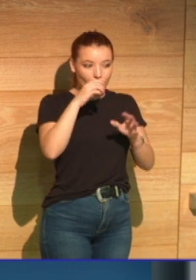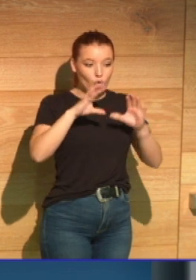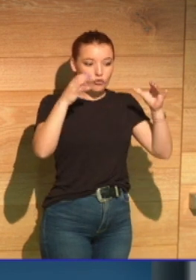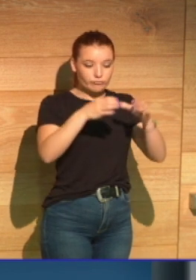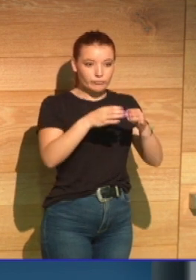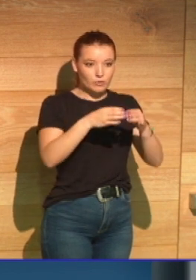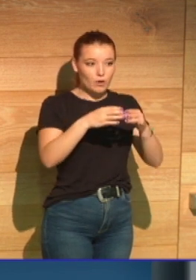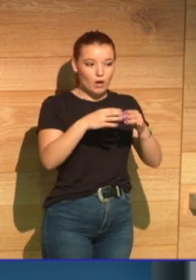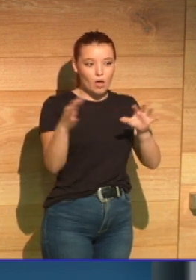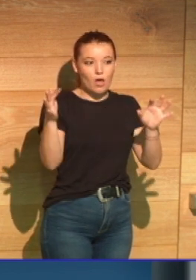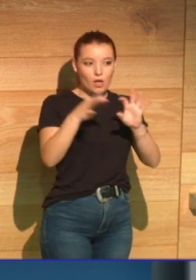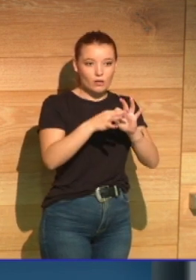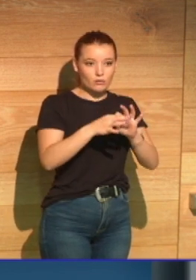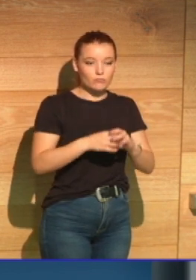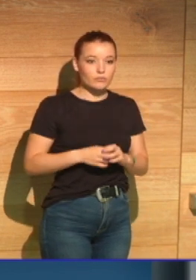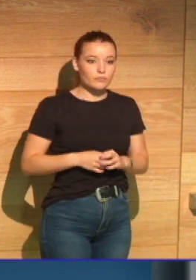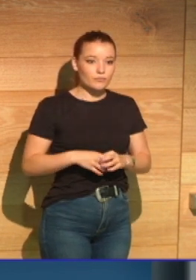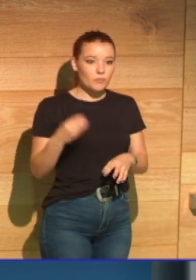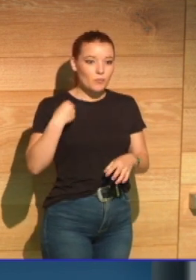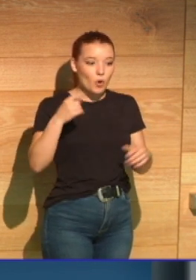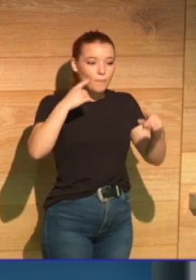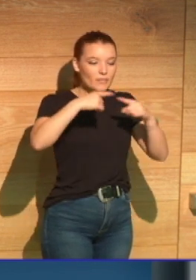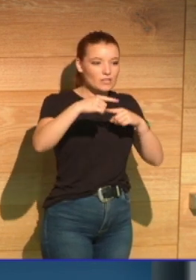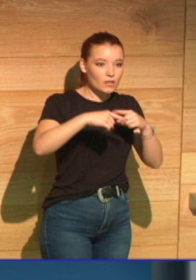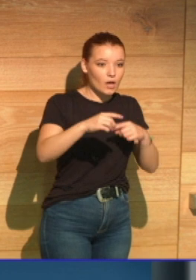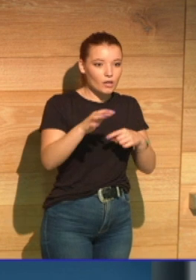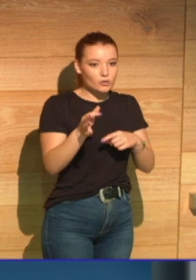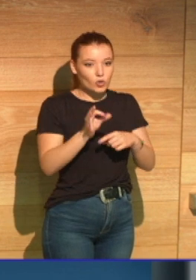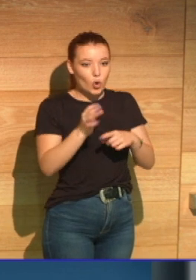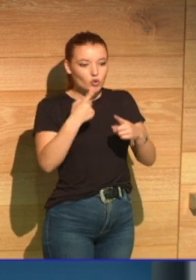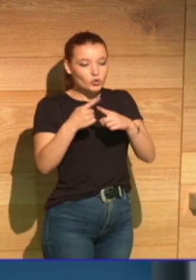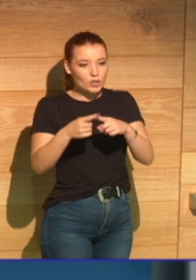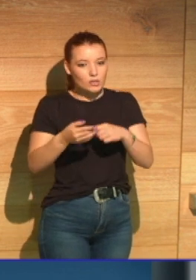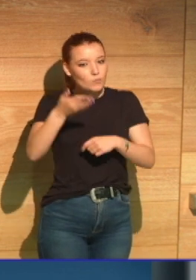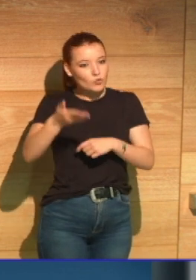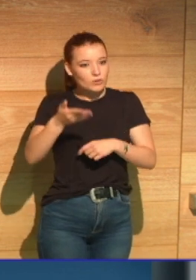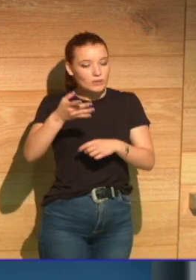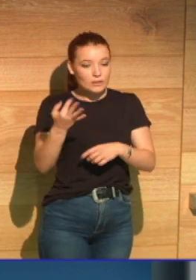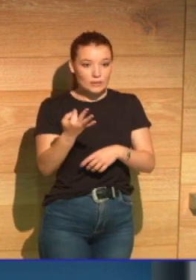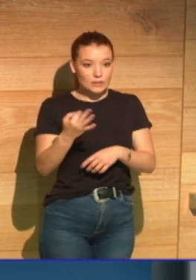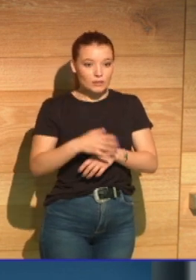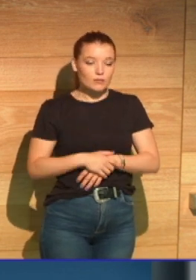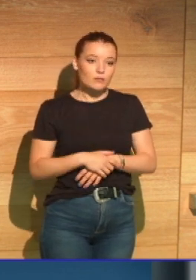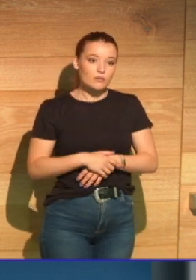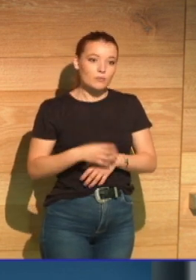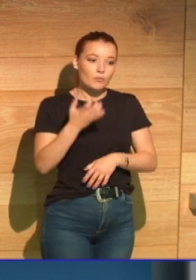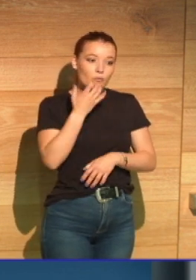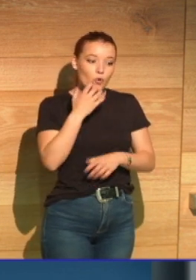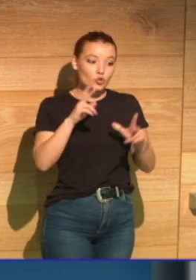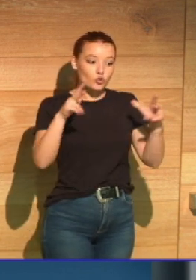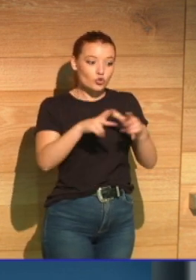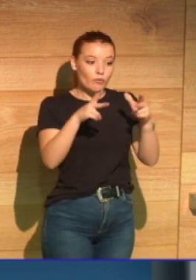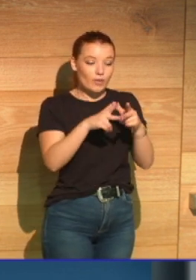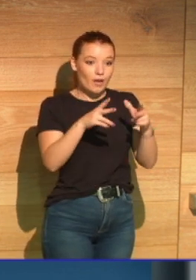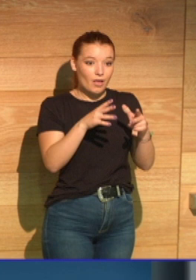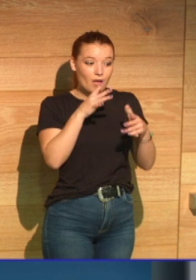cosas no, la imposición de los mensajes y además, lo más importante, el ser relevante en una sociedad de constante transformación como la que vivimos